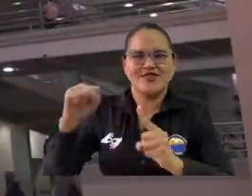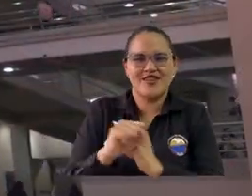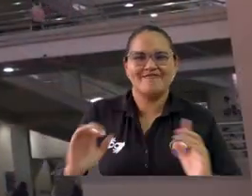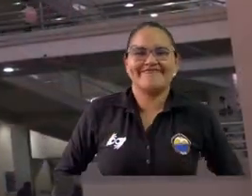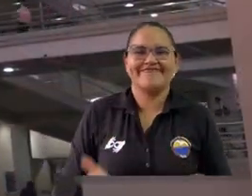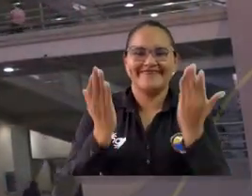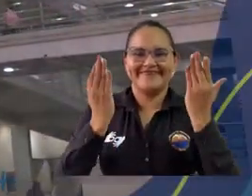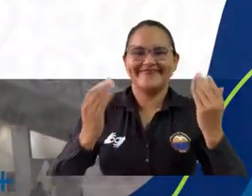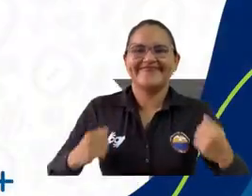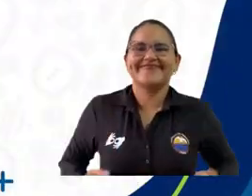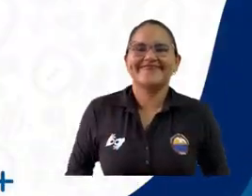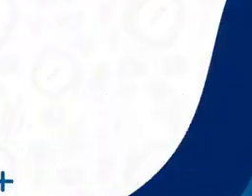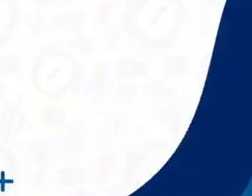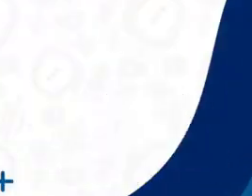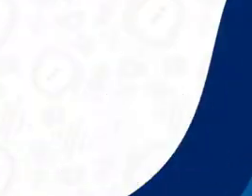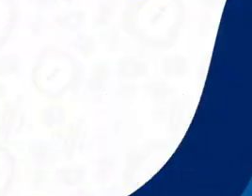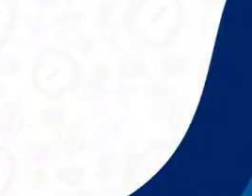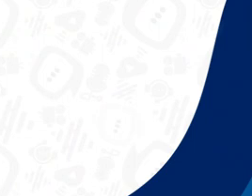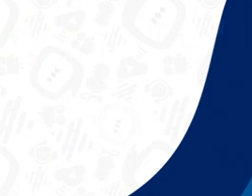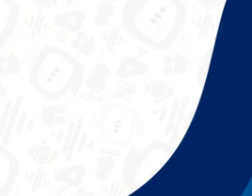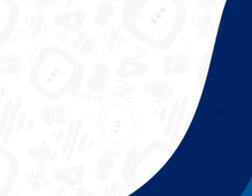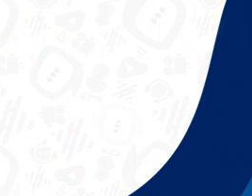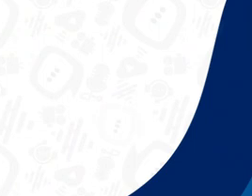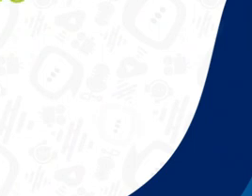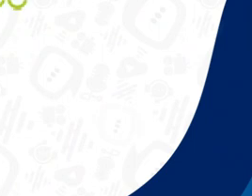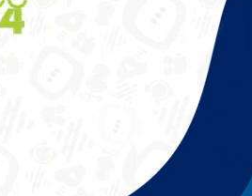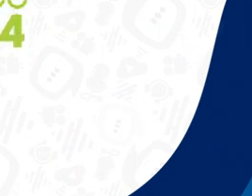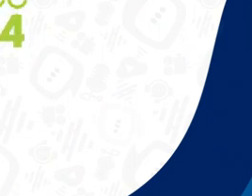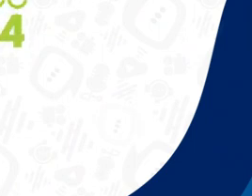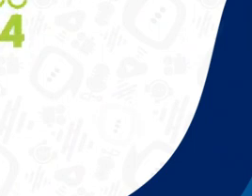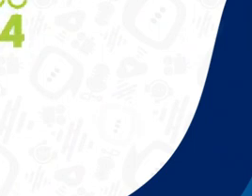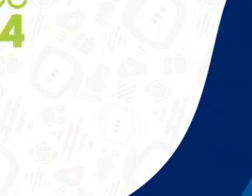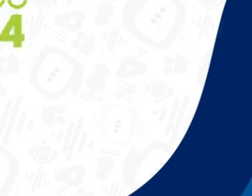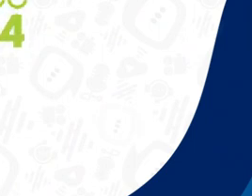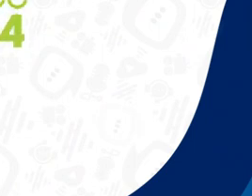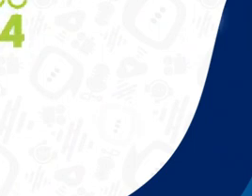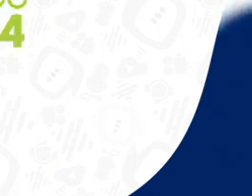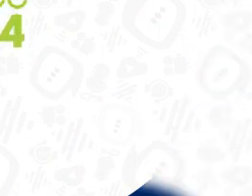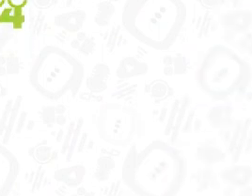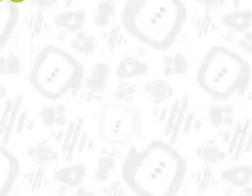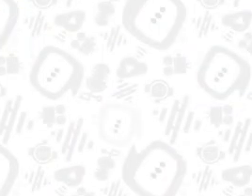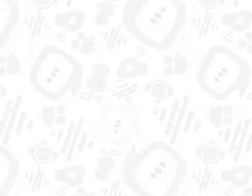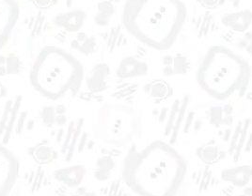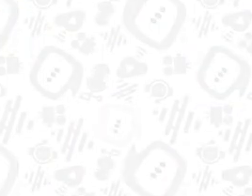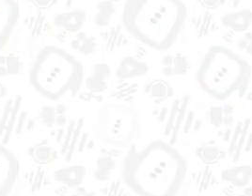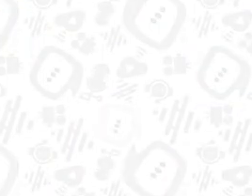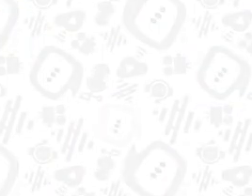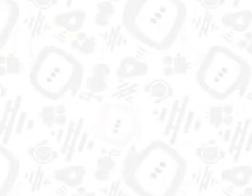internacional. Universidad del Magdalena, aún más incluyente e innovadora.